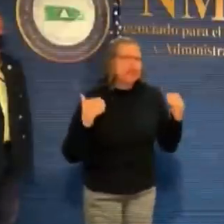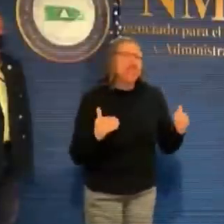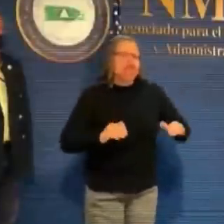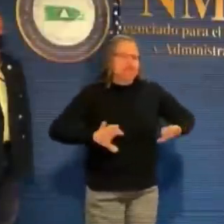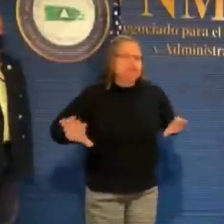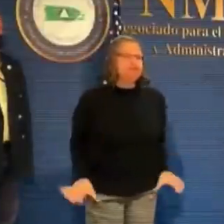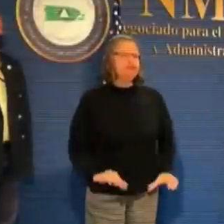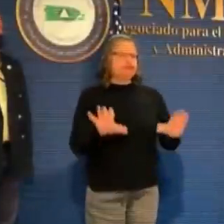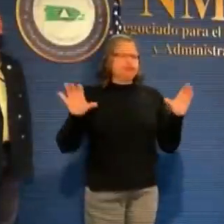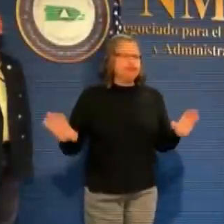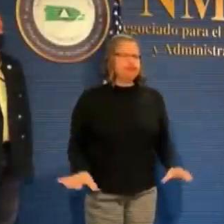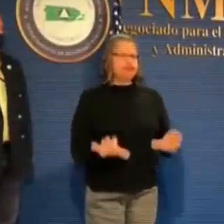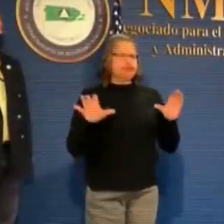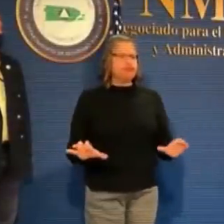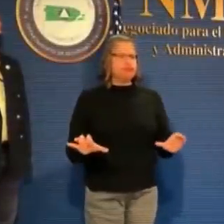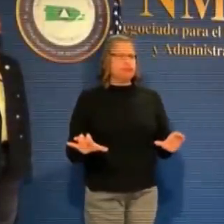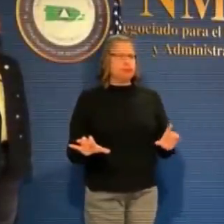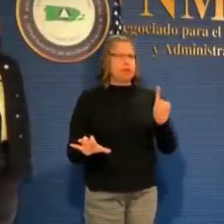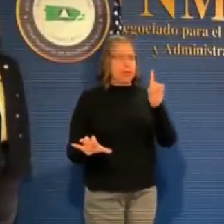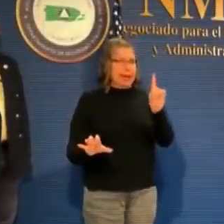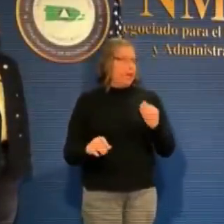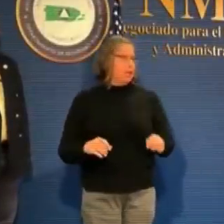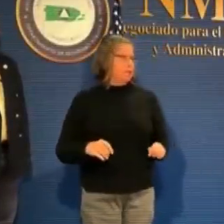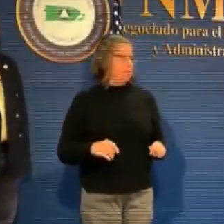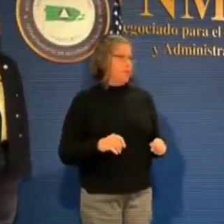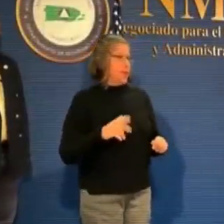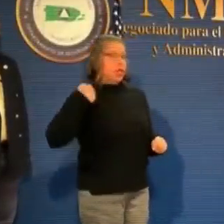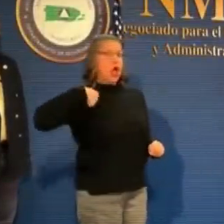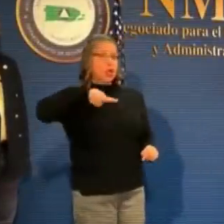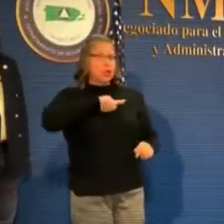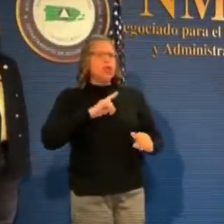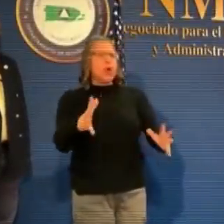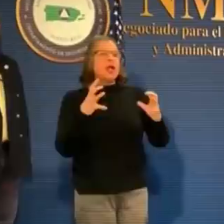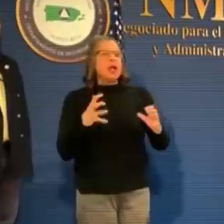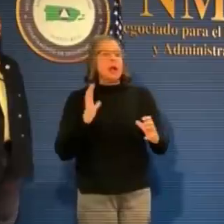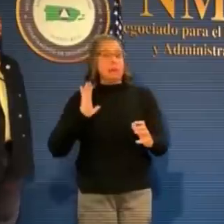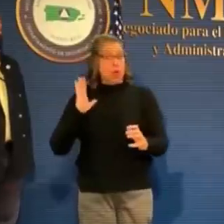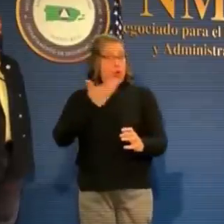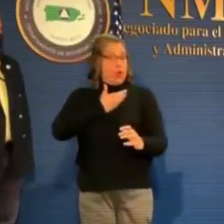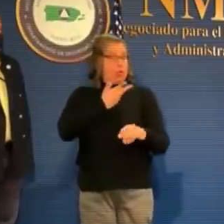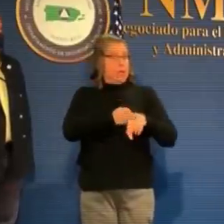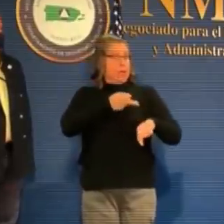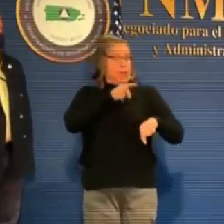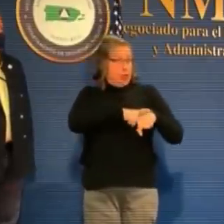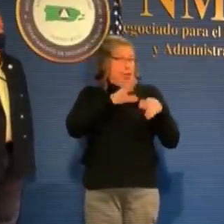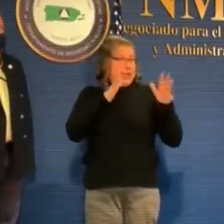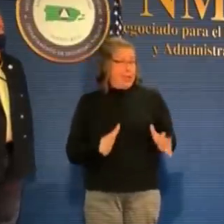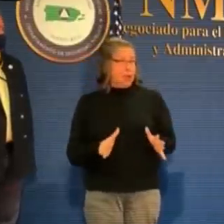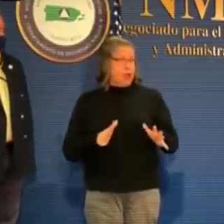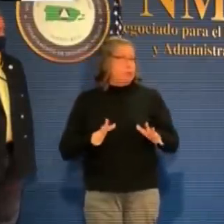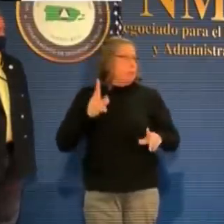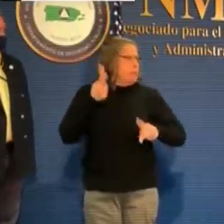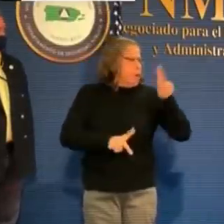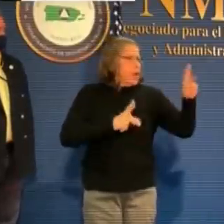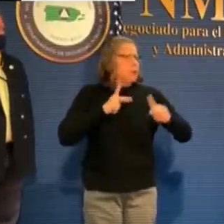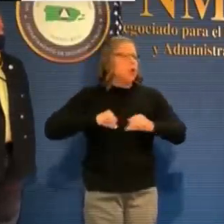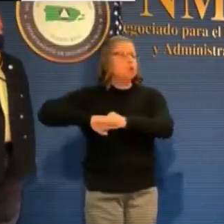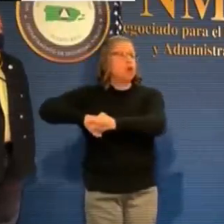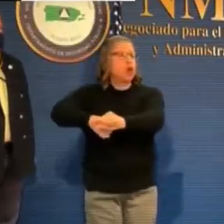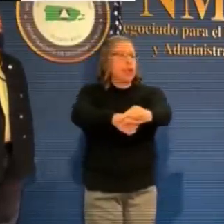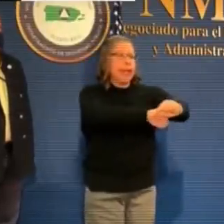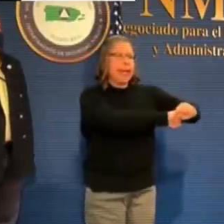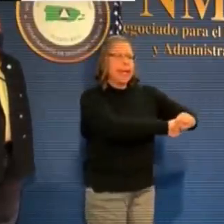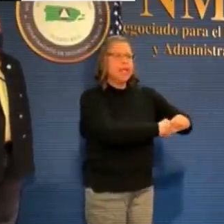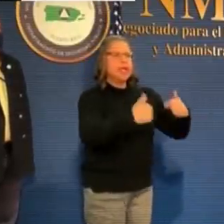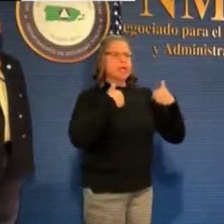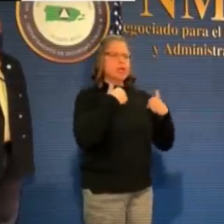La gobernadora se puso los guantes y salió en defensa del proceso de compra de pruebas. Aquí está la evidencia. Y si alguien ha